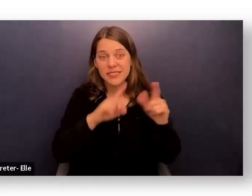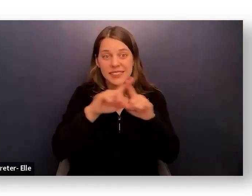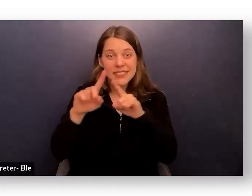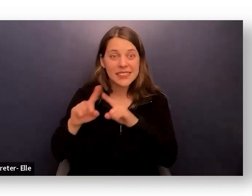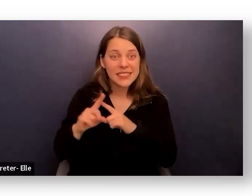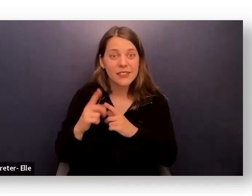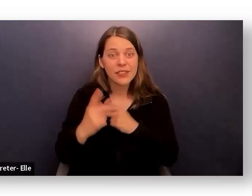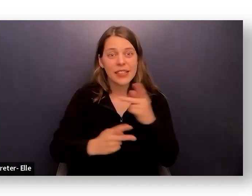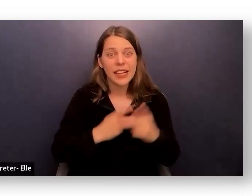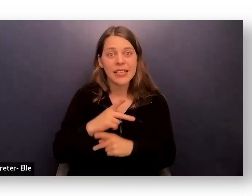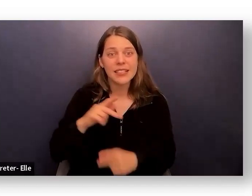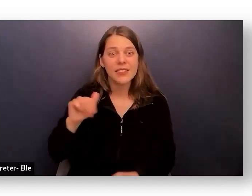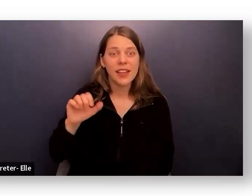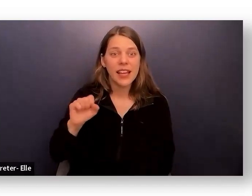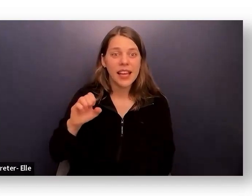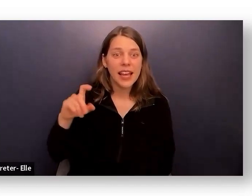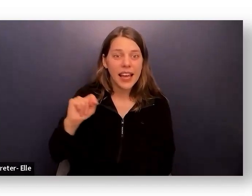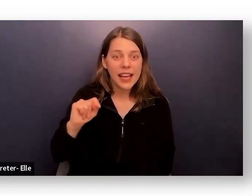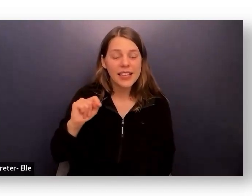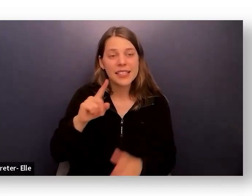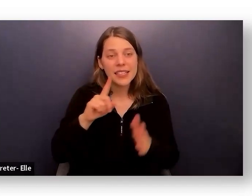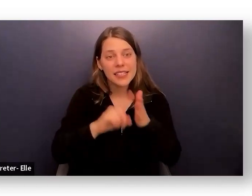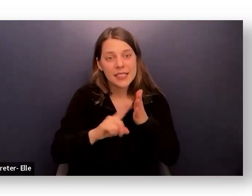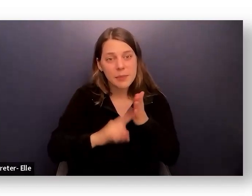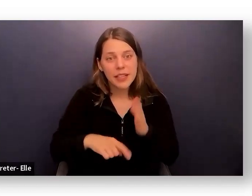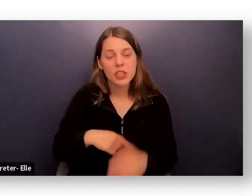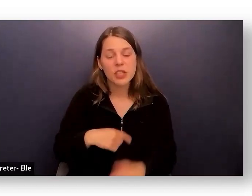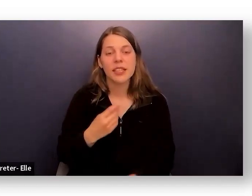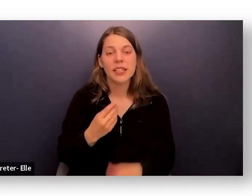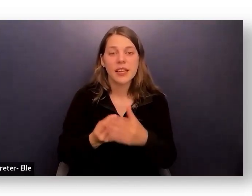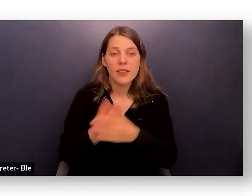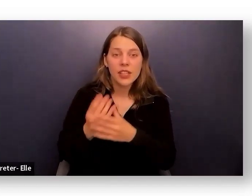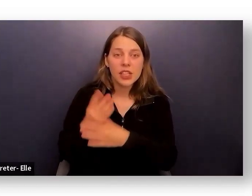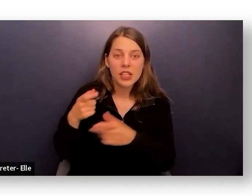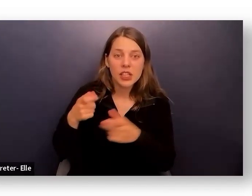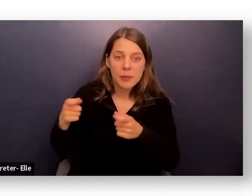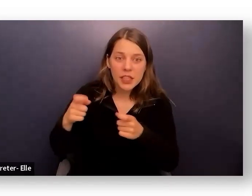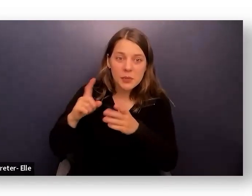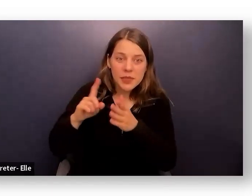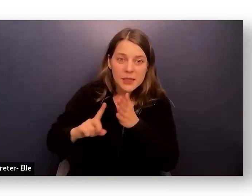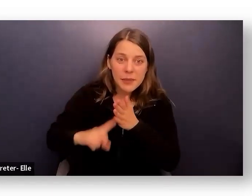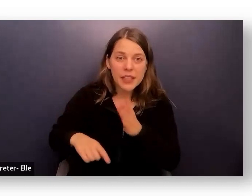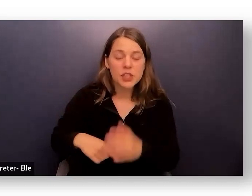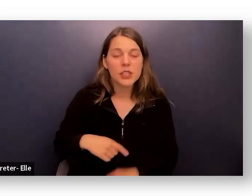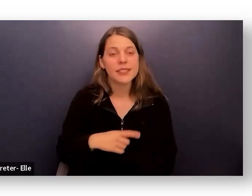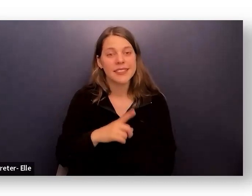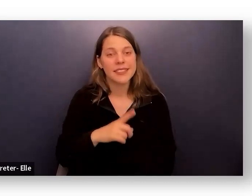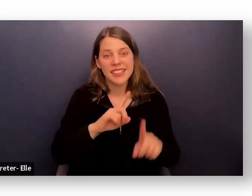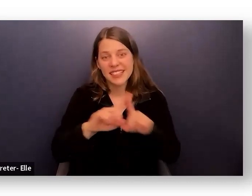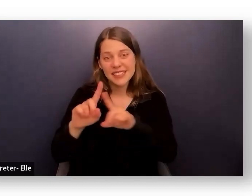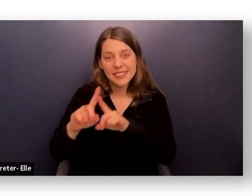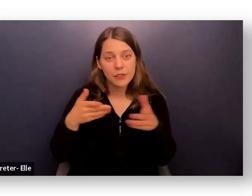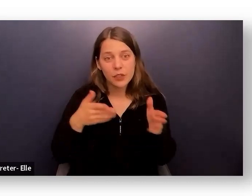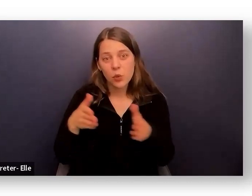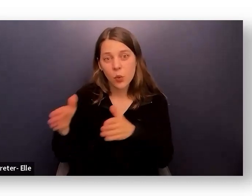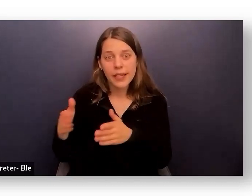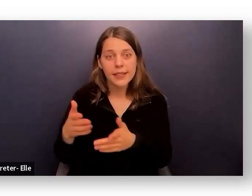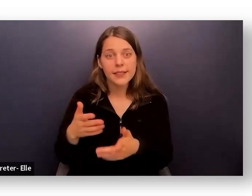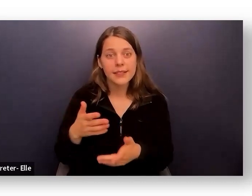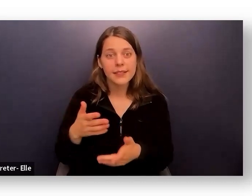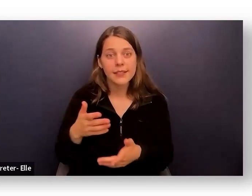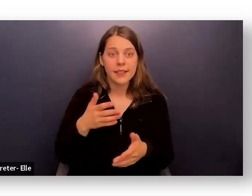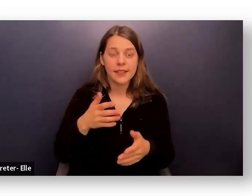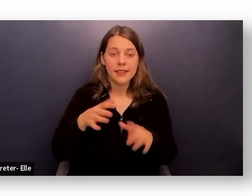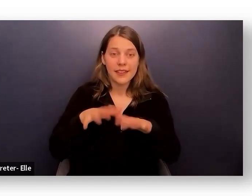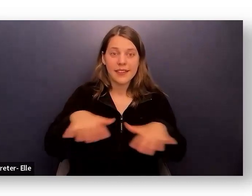riesgo. Entonces, esas son las cosas que nosotros estamos haciendo para gestión de activos, gestión de vegetación, diferentes maneras